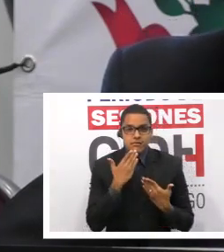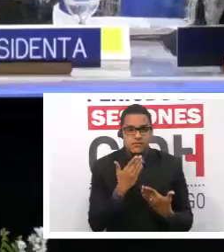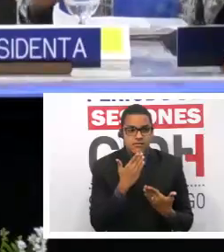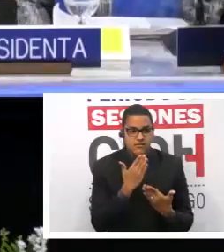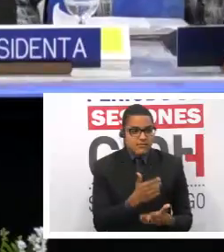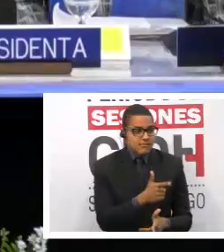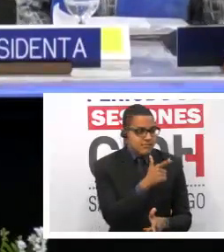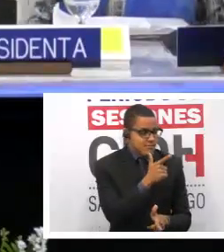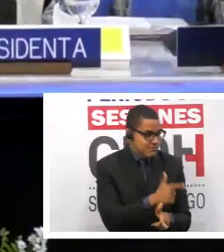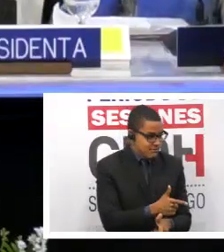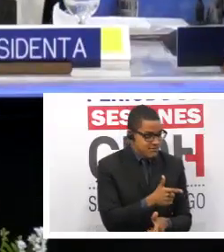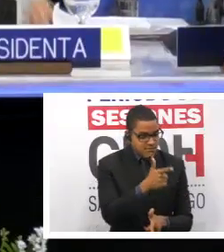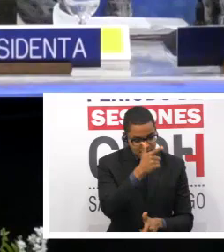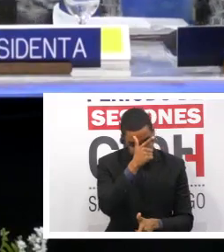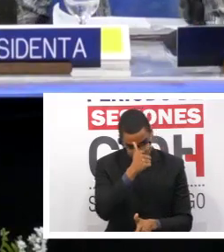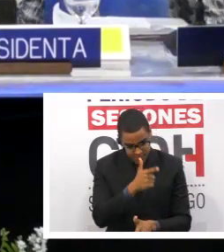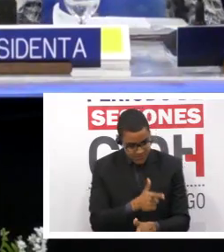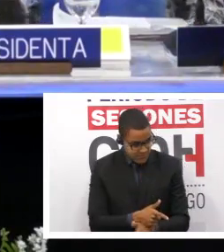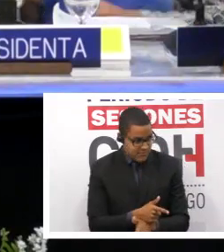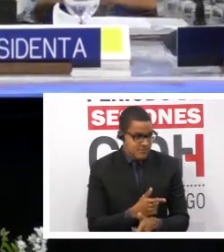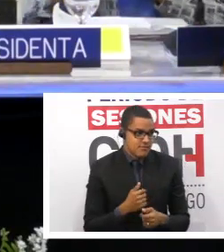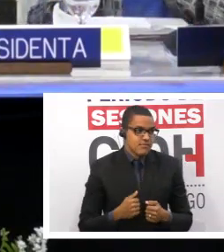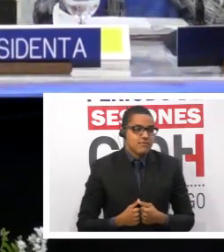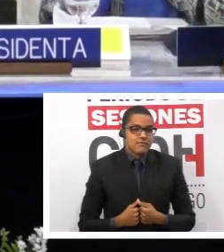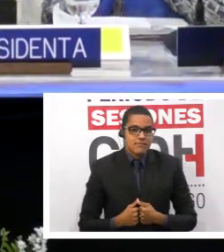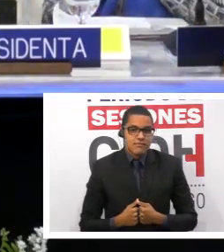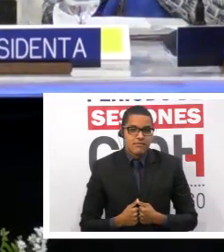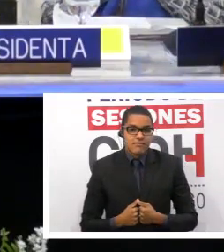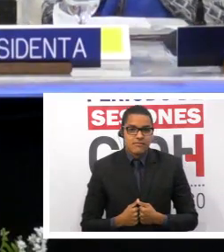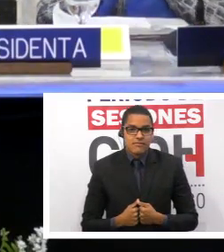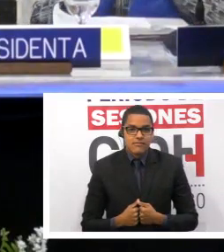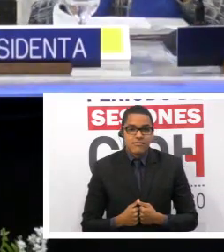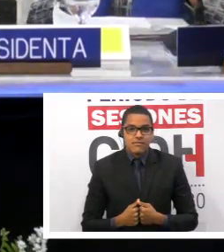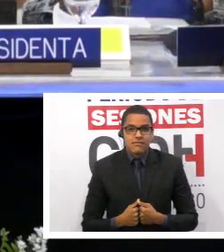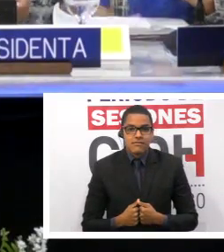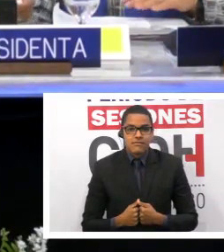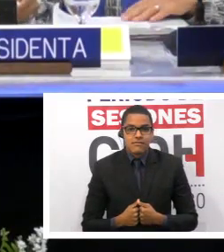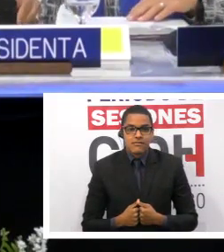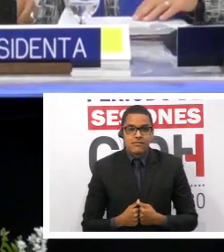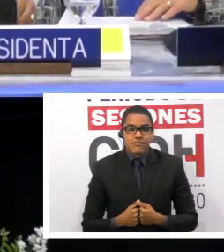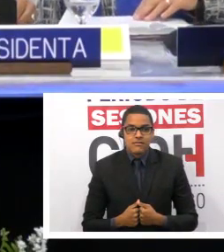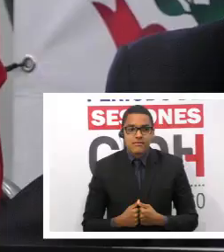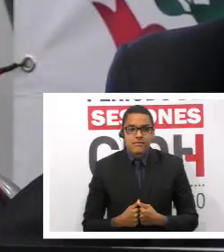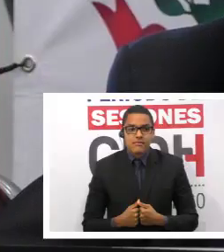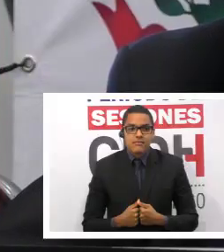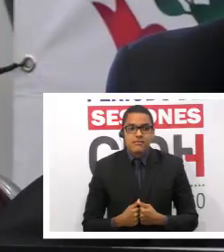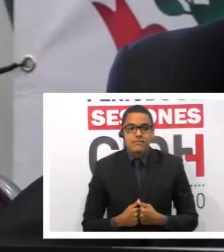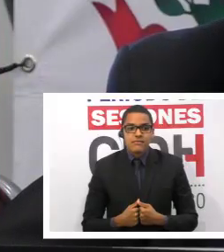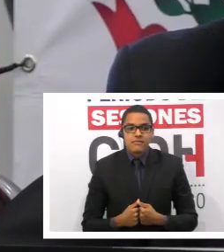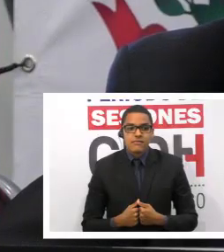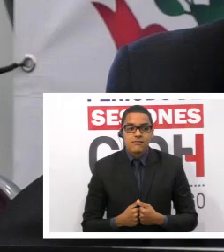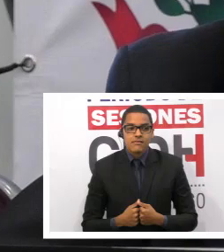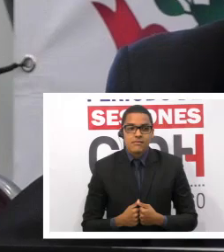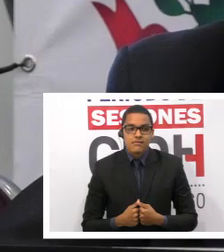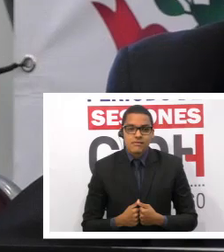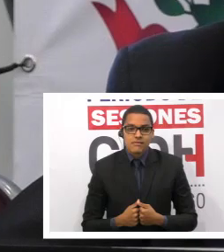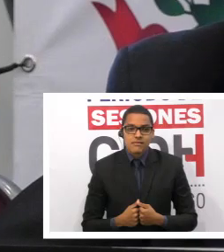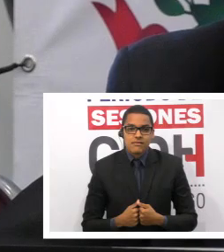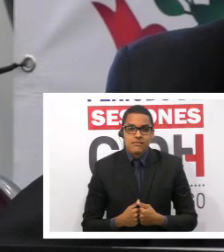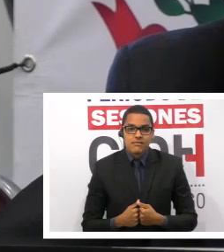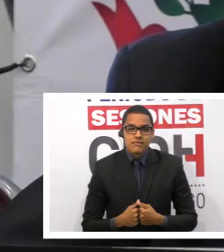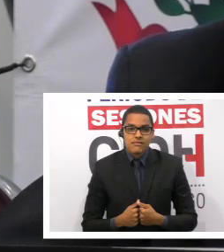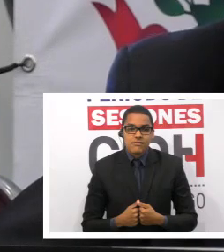muchas gracias a mis hermanas comisionada y mi hermano comisionado porque ciertamente